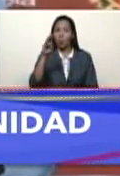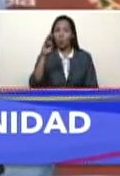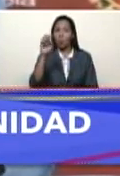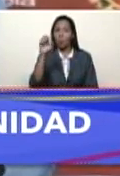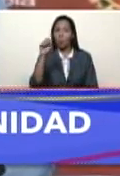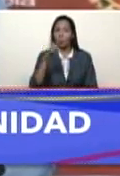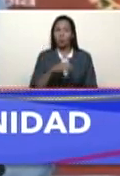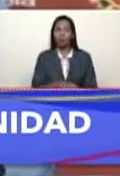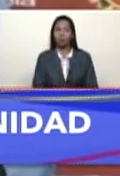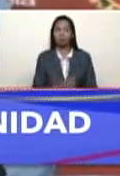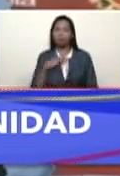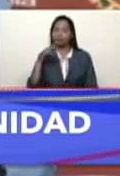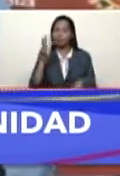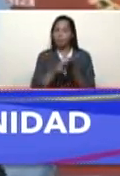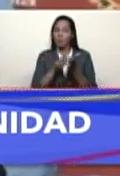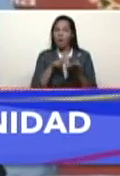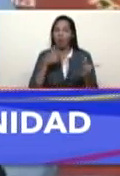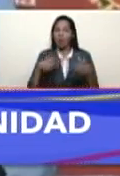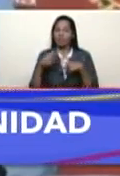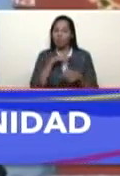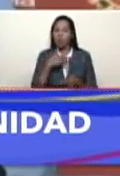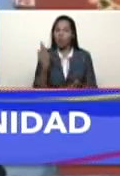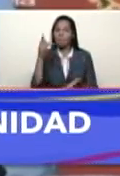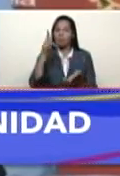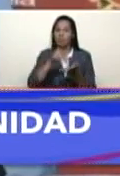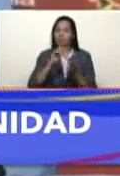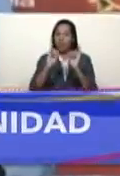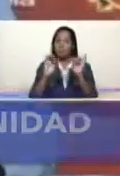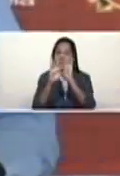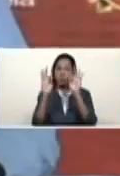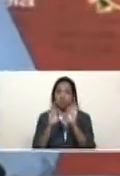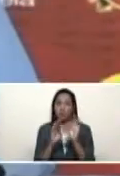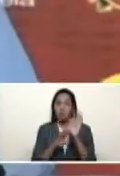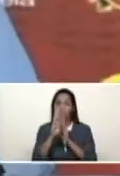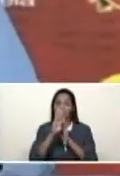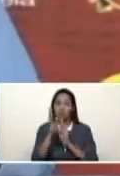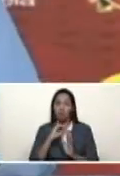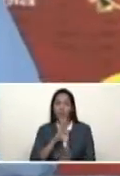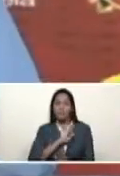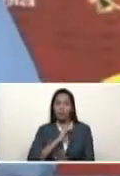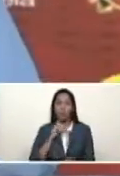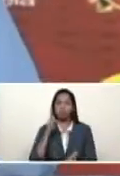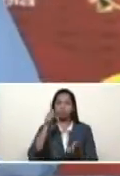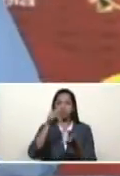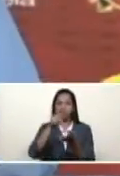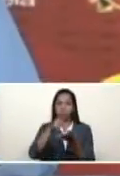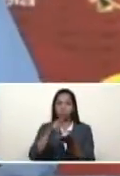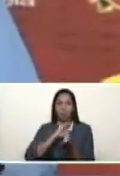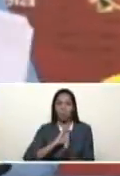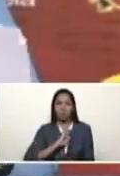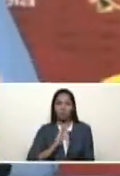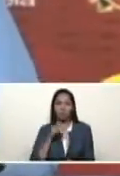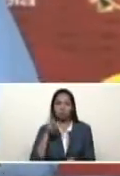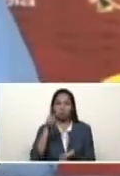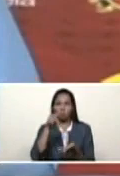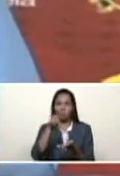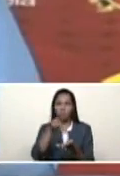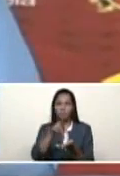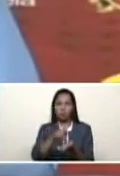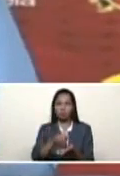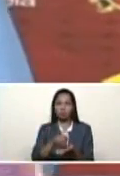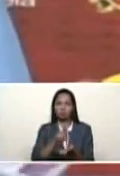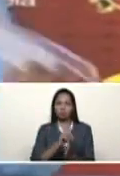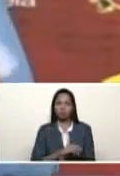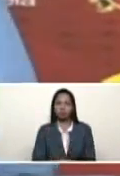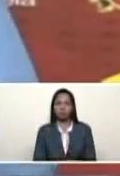educativos. Aprobado, y quiero participar de este proceso de manera personal y directa. Y en